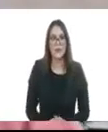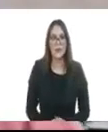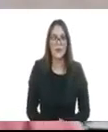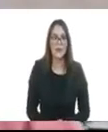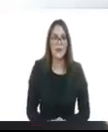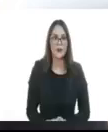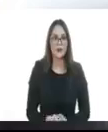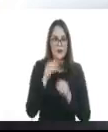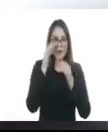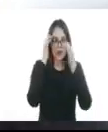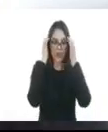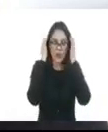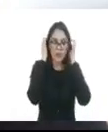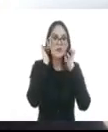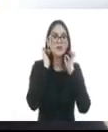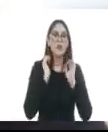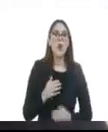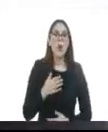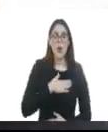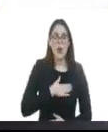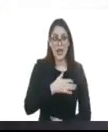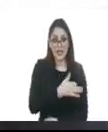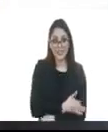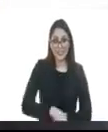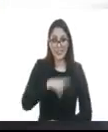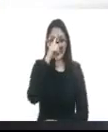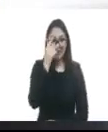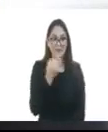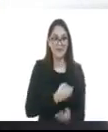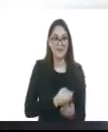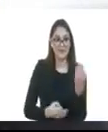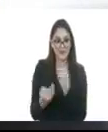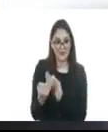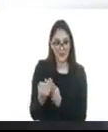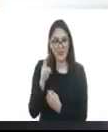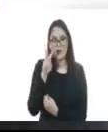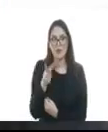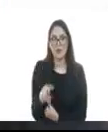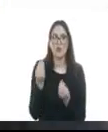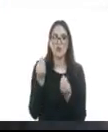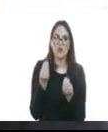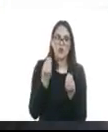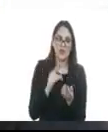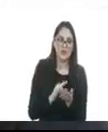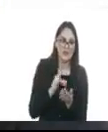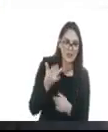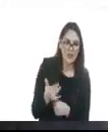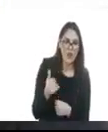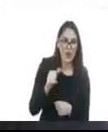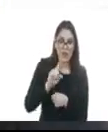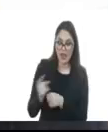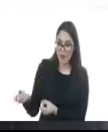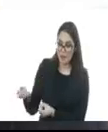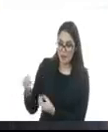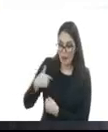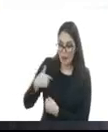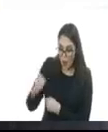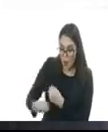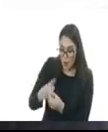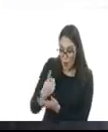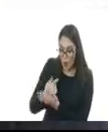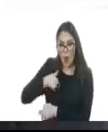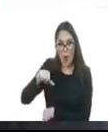Muy buenas tardes a todos y todas. Agradezco mucho la oportunidad de tener este espacio que es parte